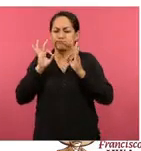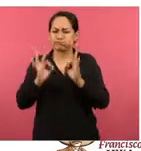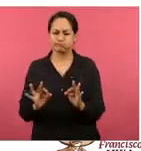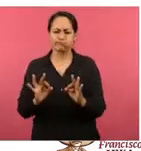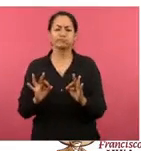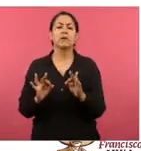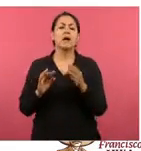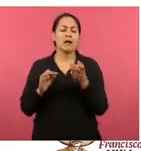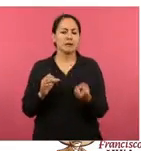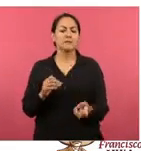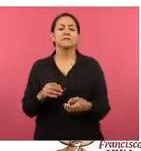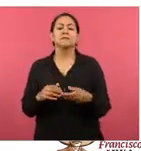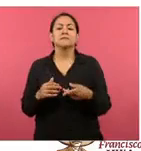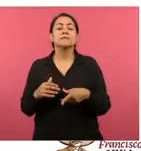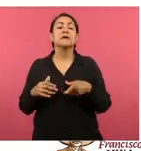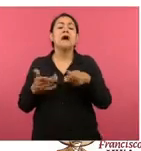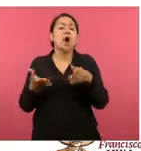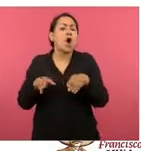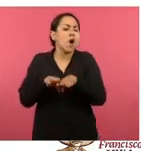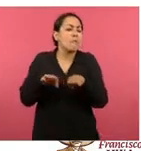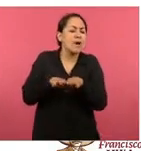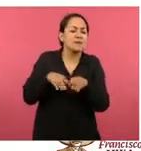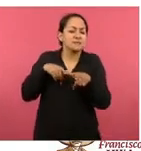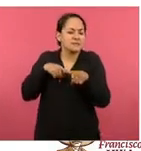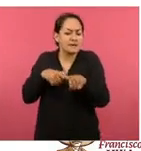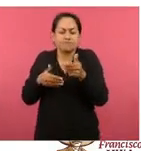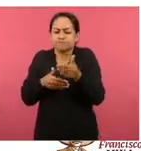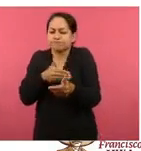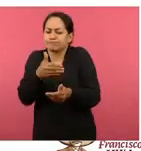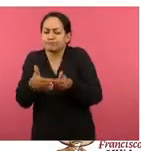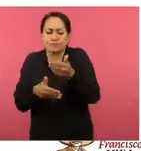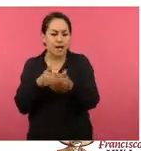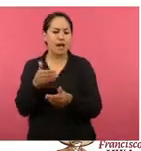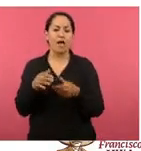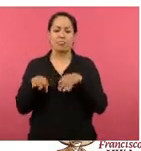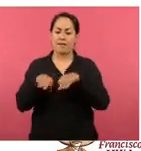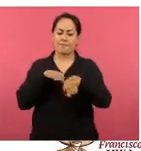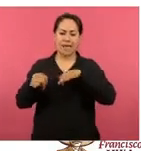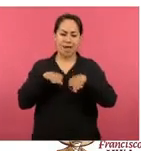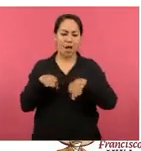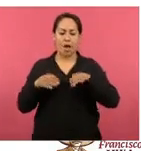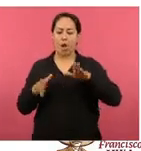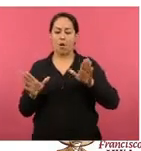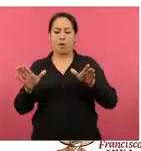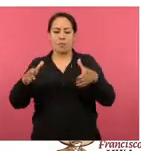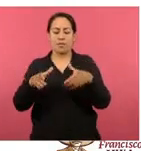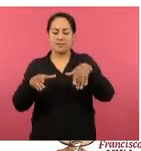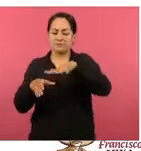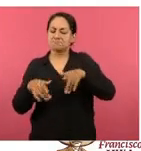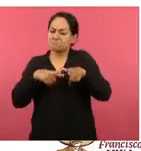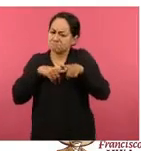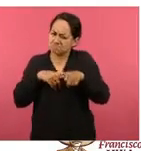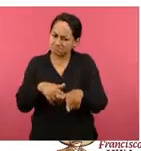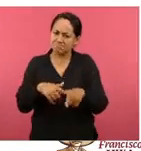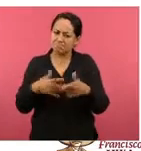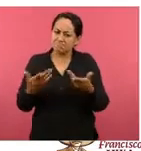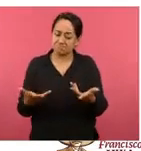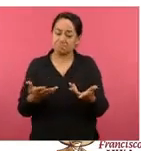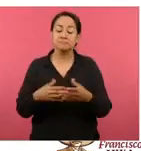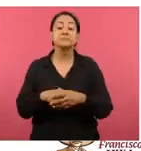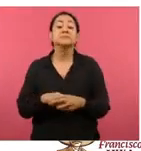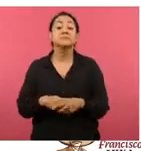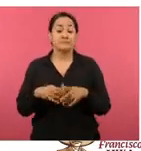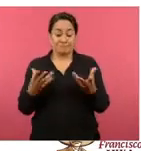vínculo muy estrecho entre todos ellos. ¿Hay un trabajo en comunidad? Sí lo hay. ¿Hay un codiseño y autonomía